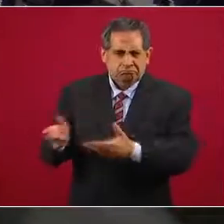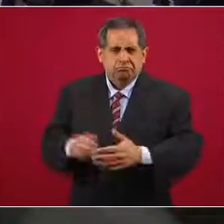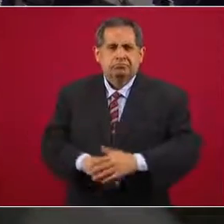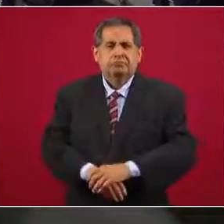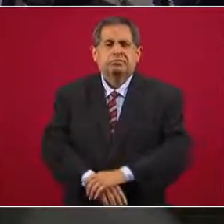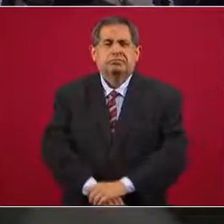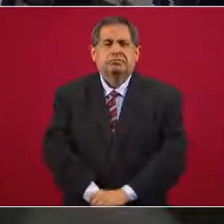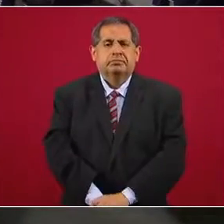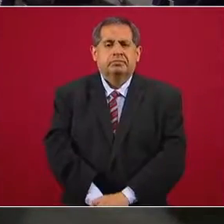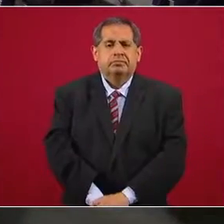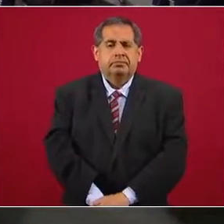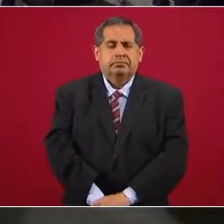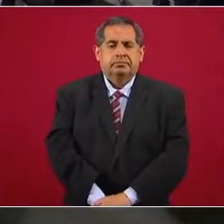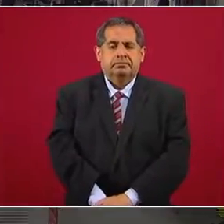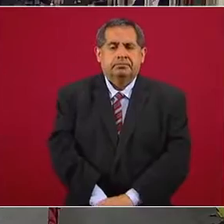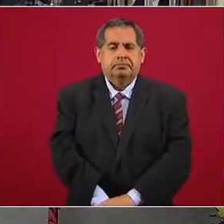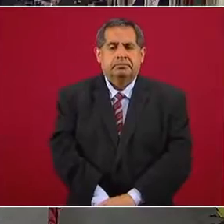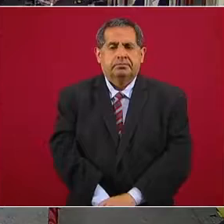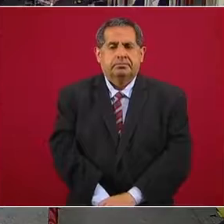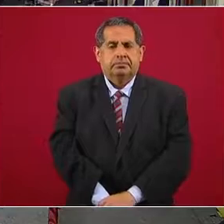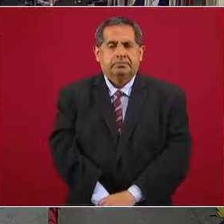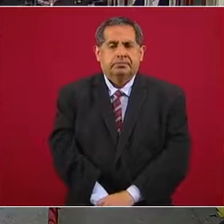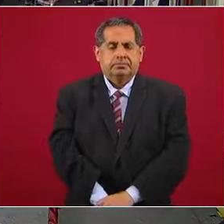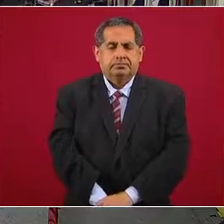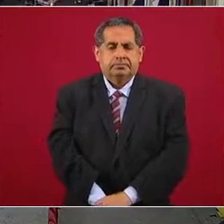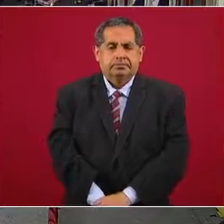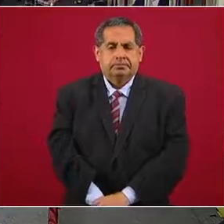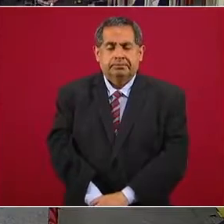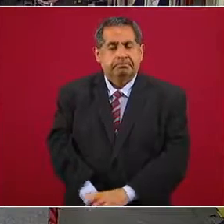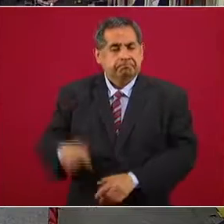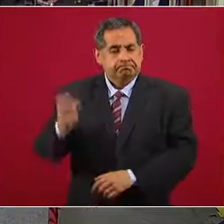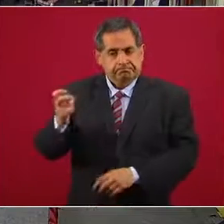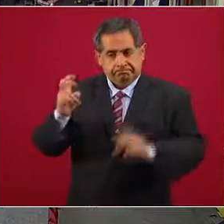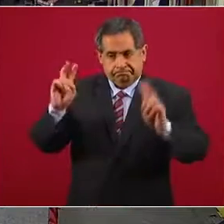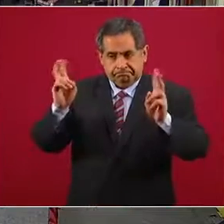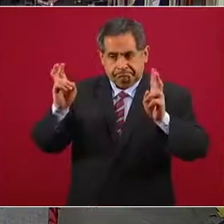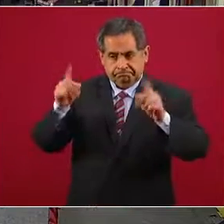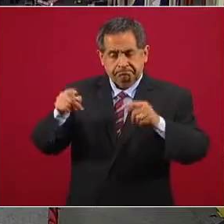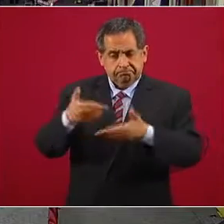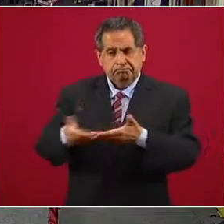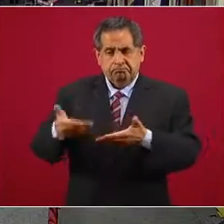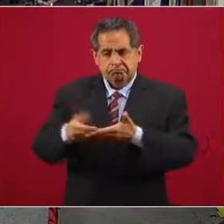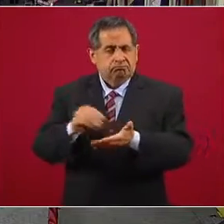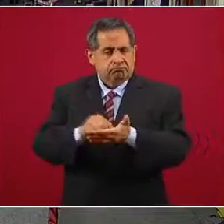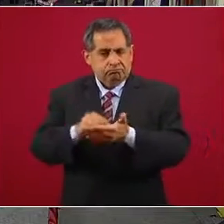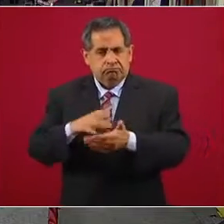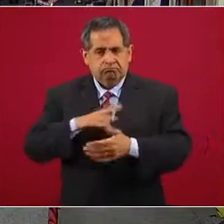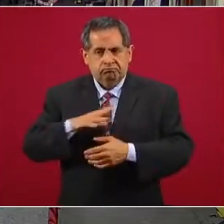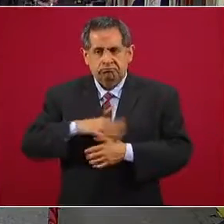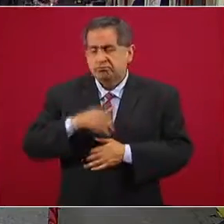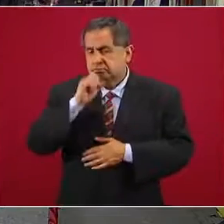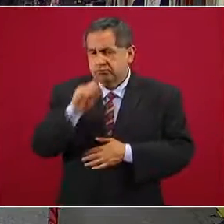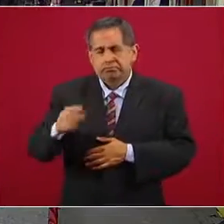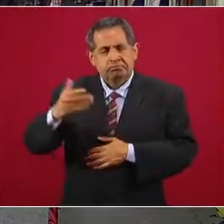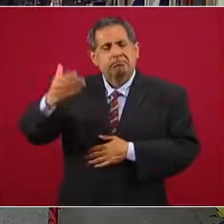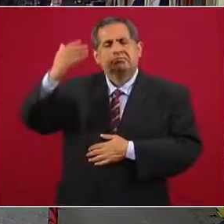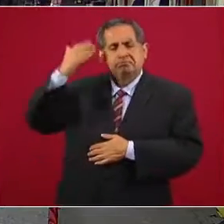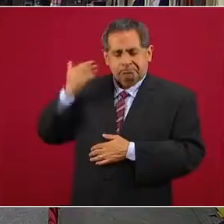las medicinas. Sí, este es un tema presente y también del